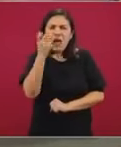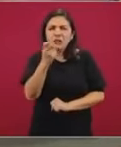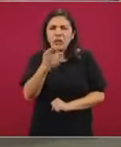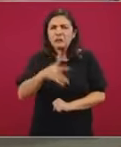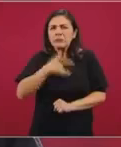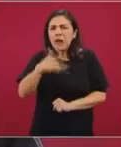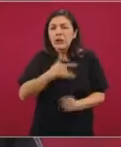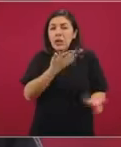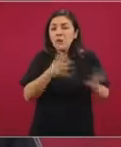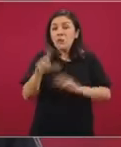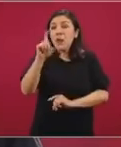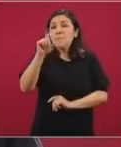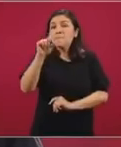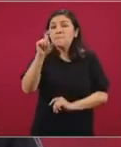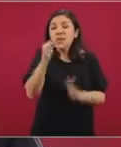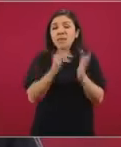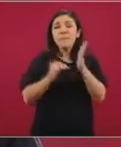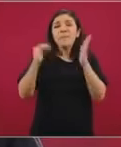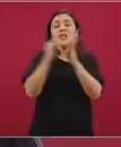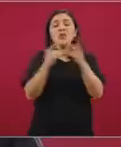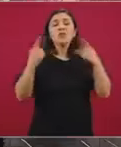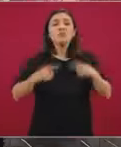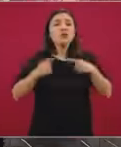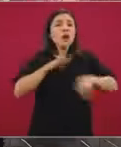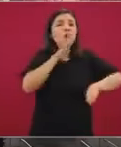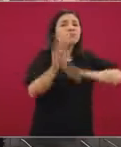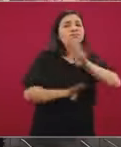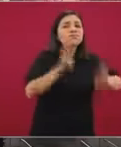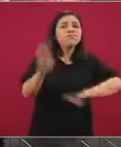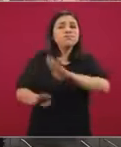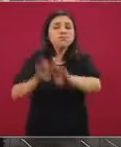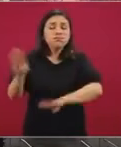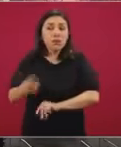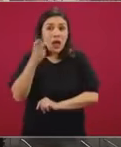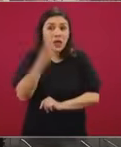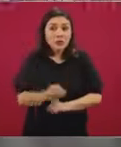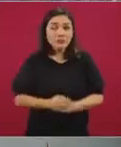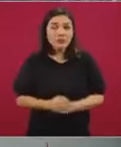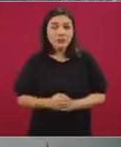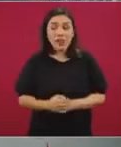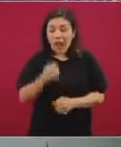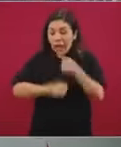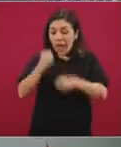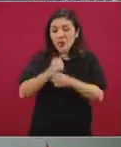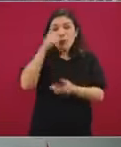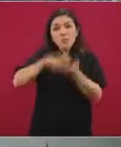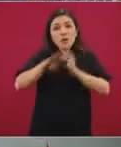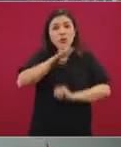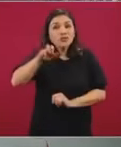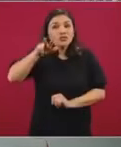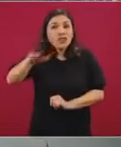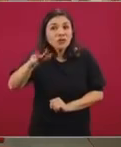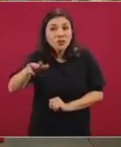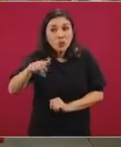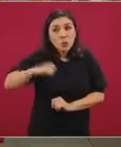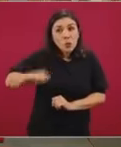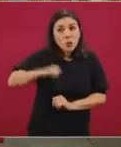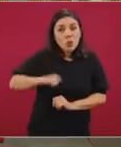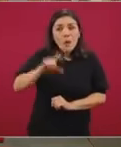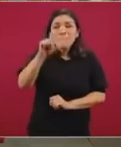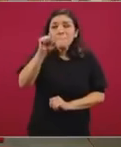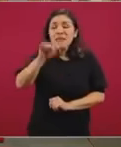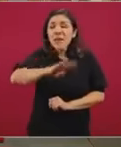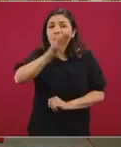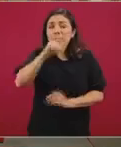hubo 20 millones de defunciones, estamos hablando de 1918, 20 millones